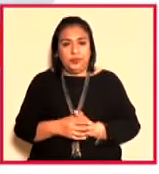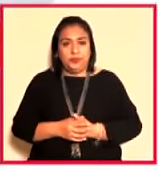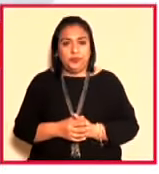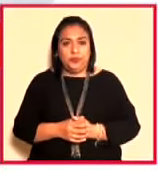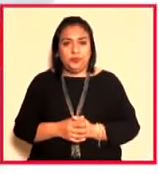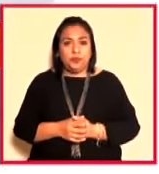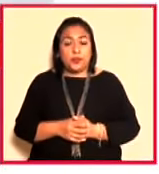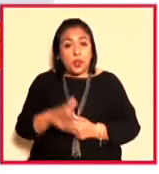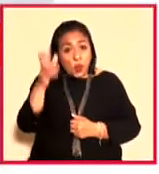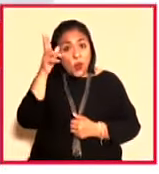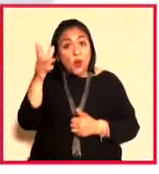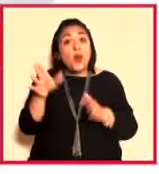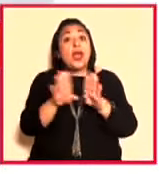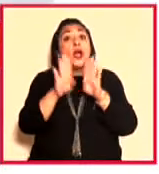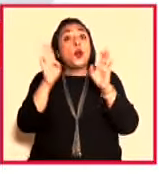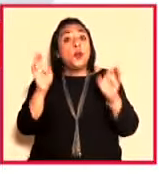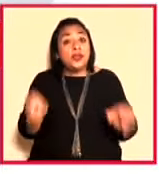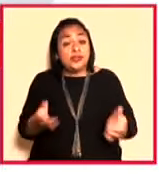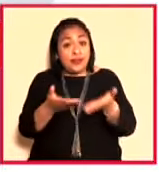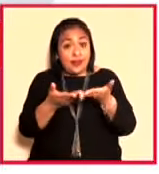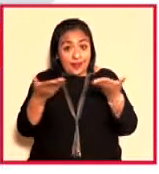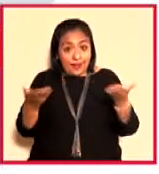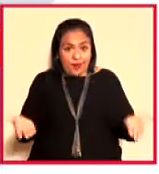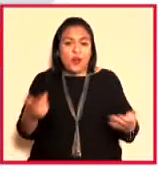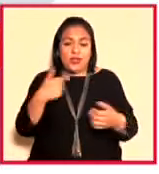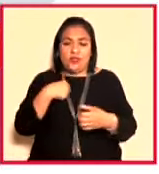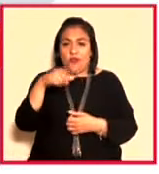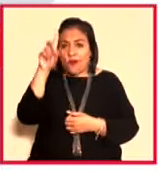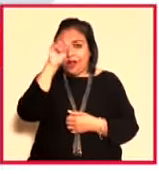Hola, ¿qué tal? ¿Cómo están? En esta ocasión les voy a recomendar